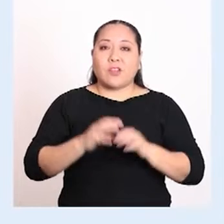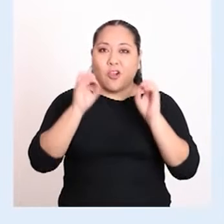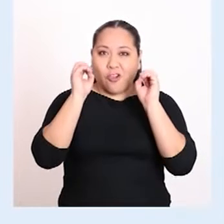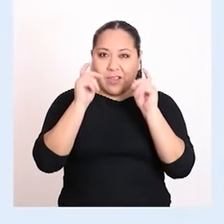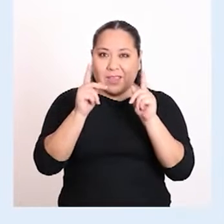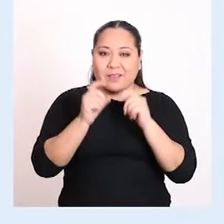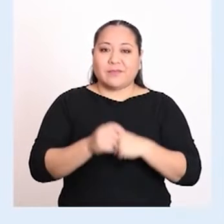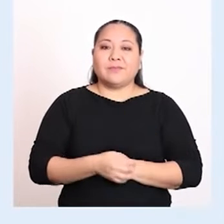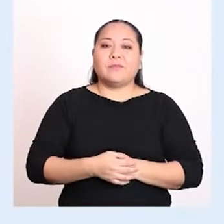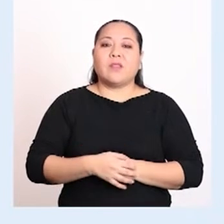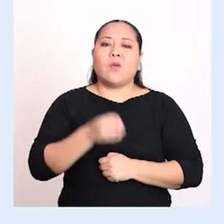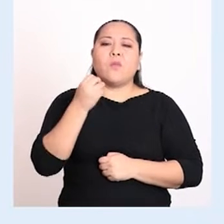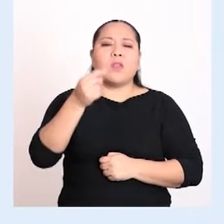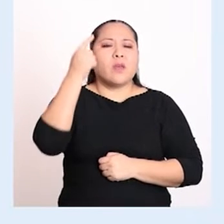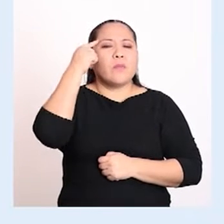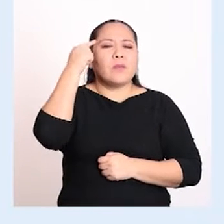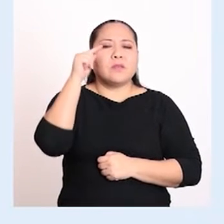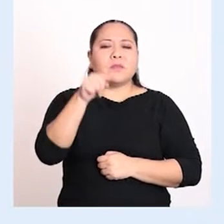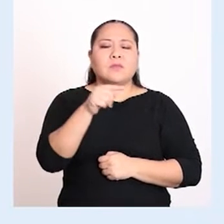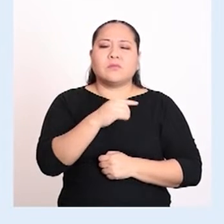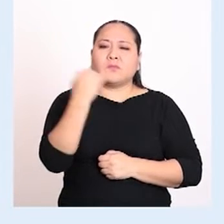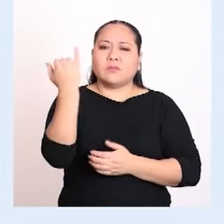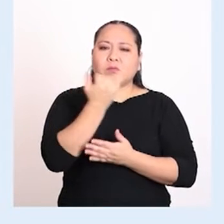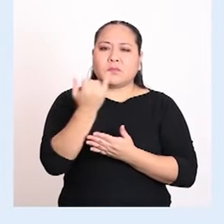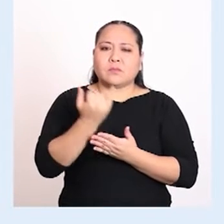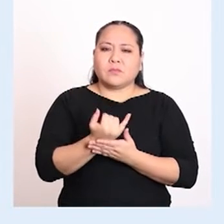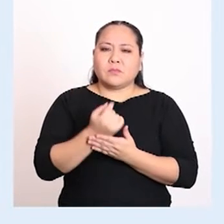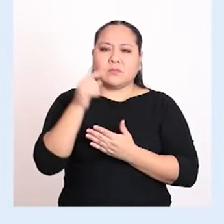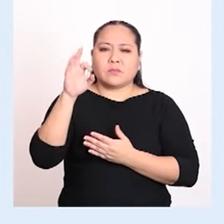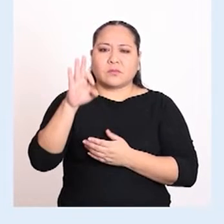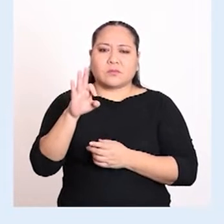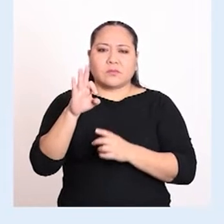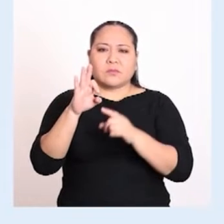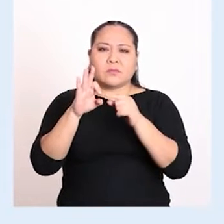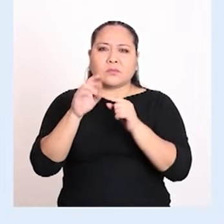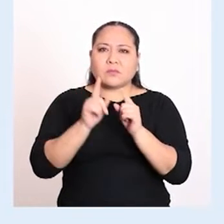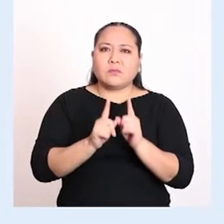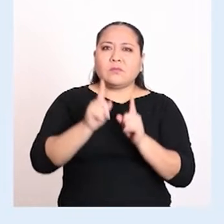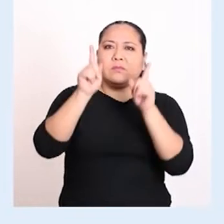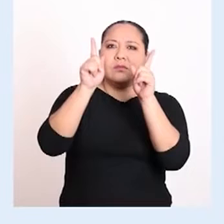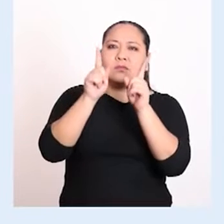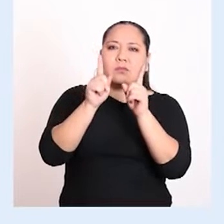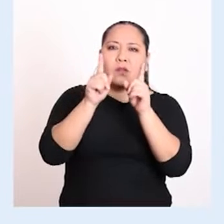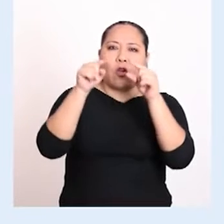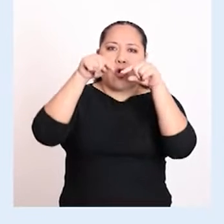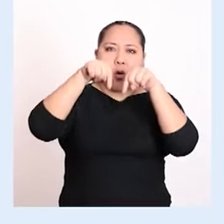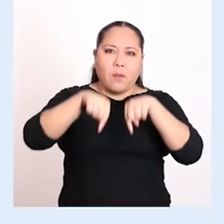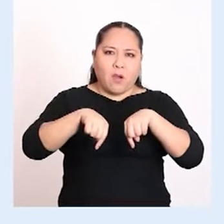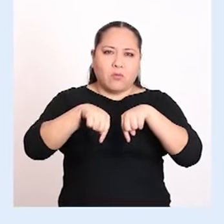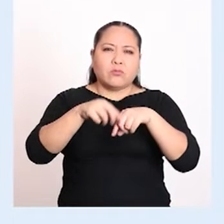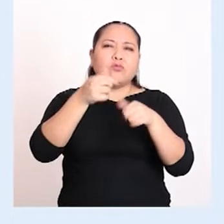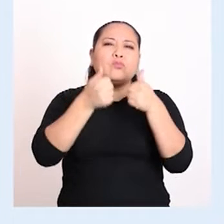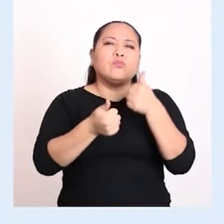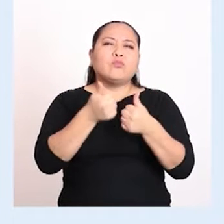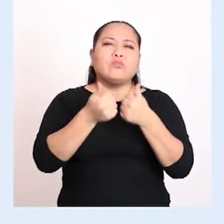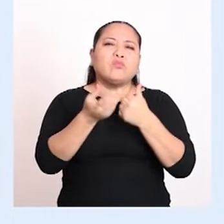Bien, ¿por qué creen que las gráficas de las funciones se abren para arriba o para abajo?